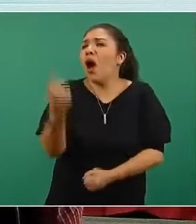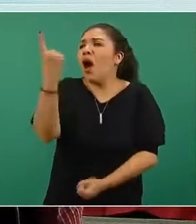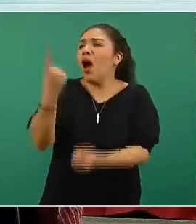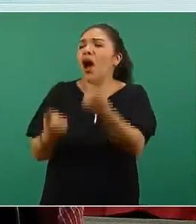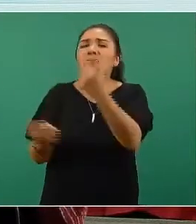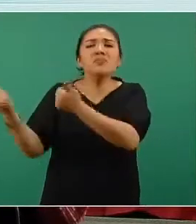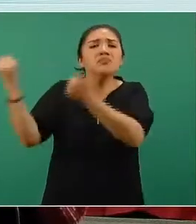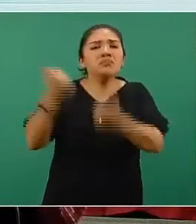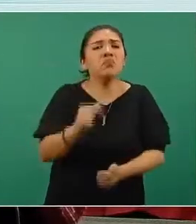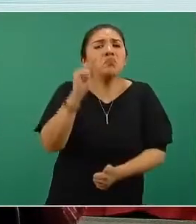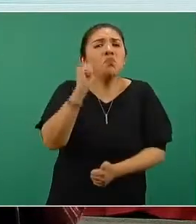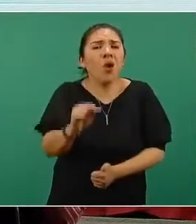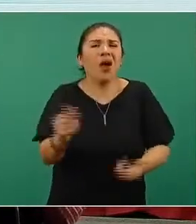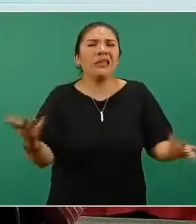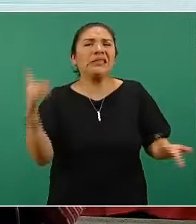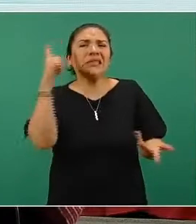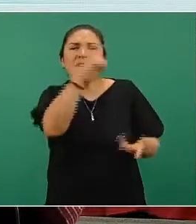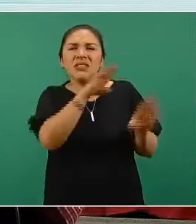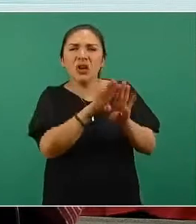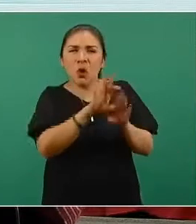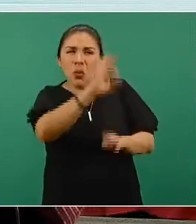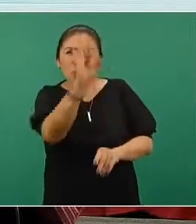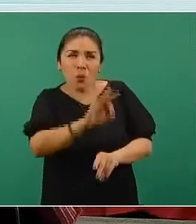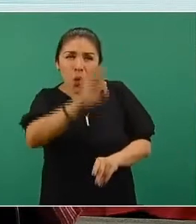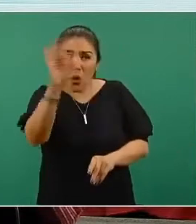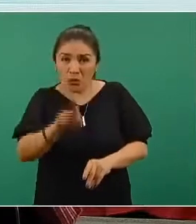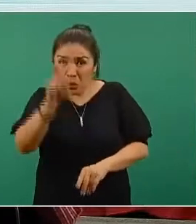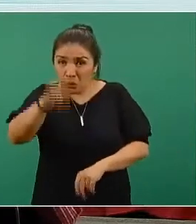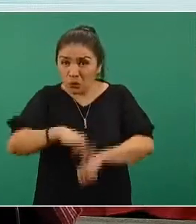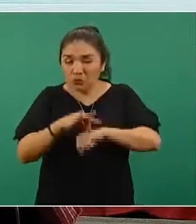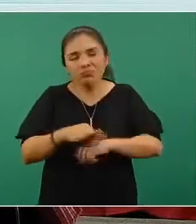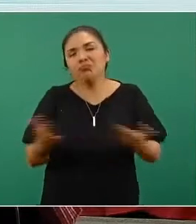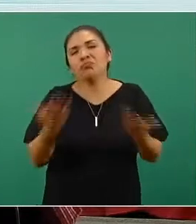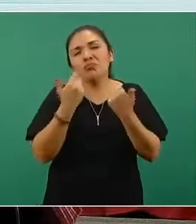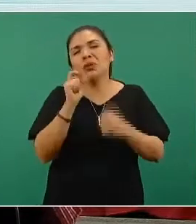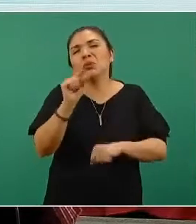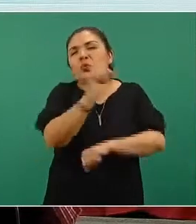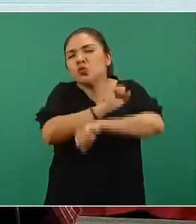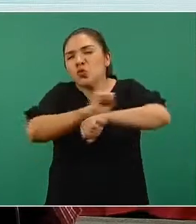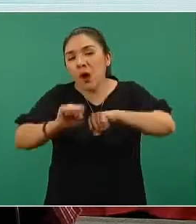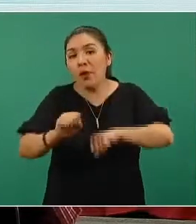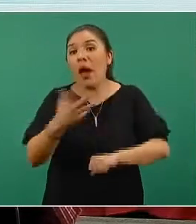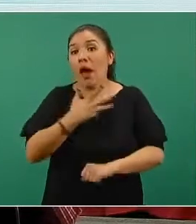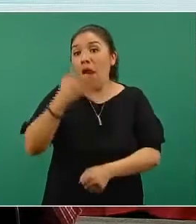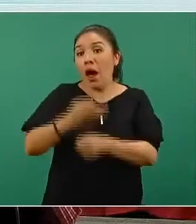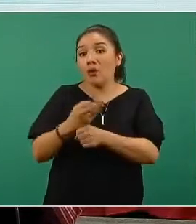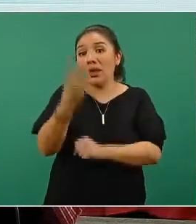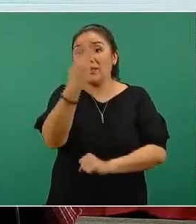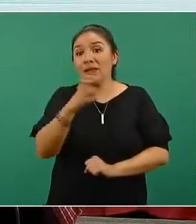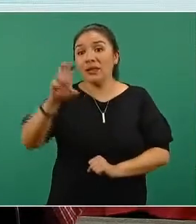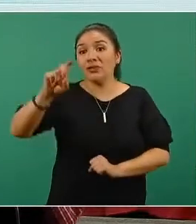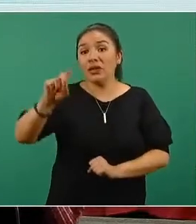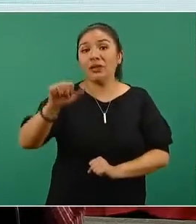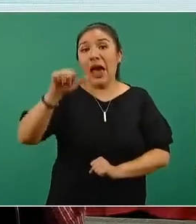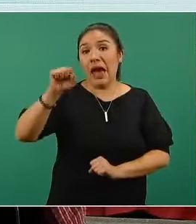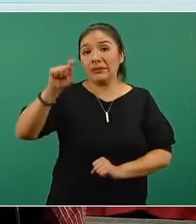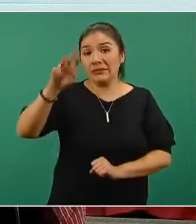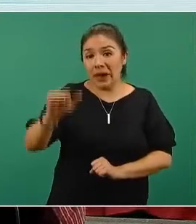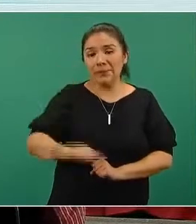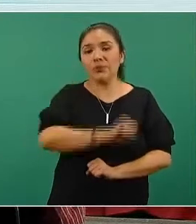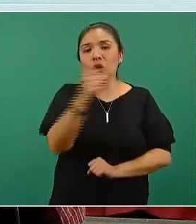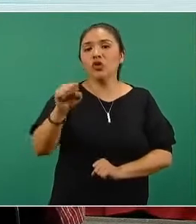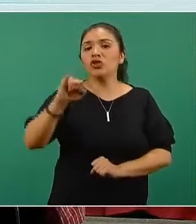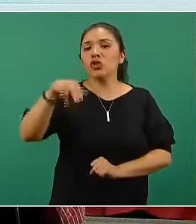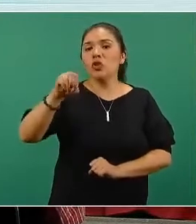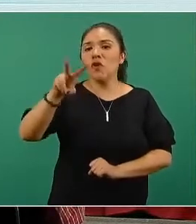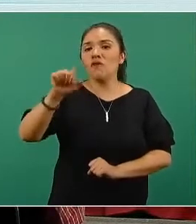es muy complicado sacar estos porcentajes con números tan bajos. Entonces tenemos 330 con AstraZeneca, con Sinovac